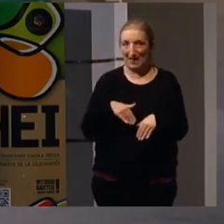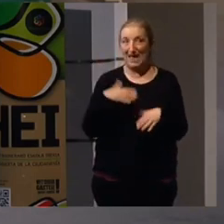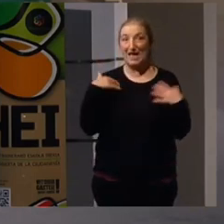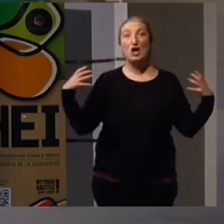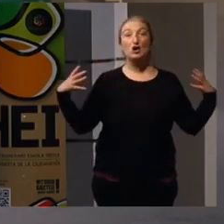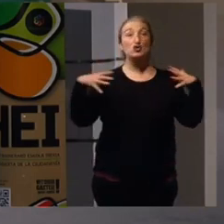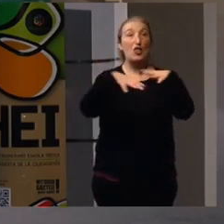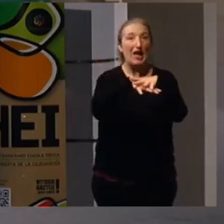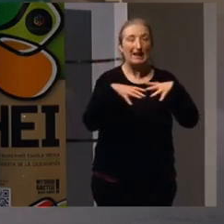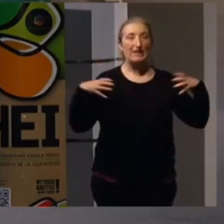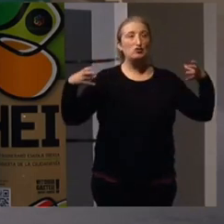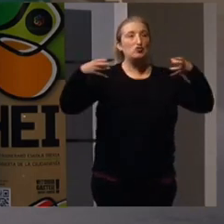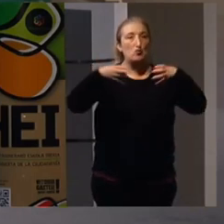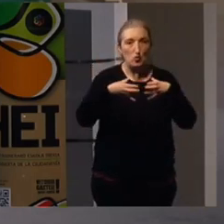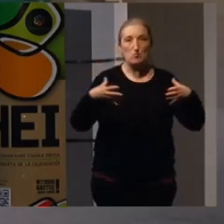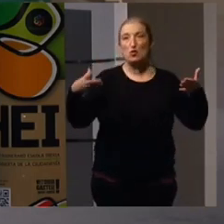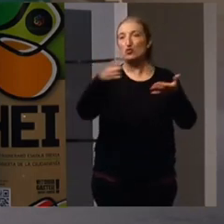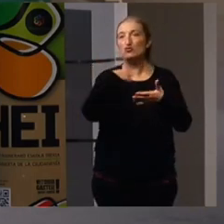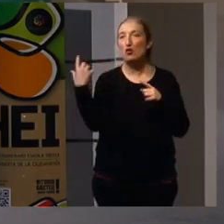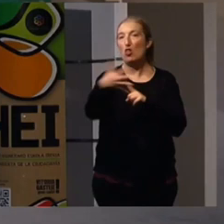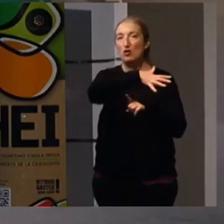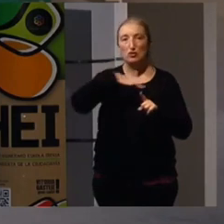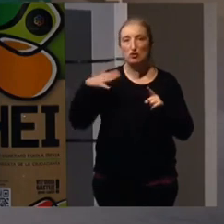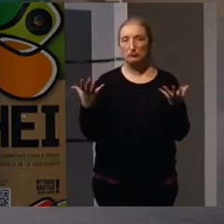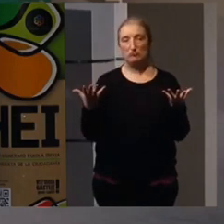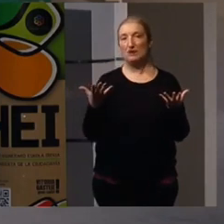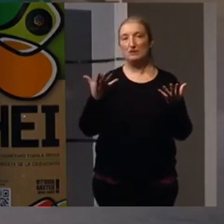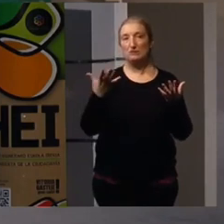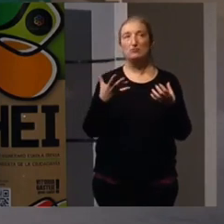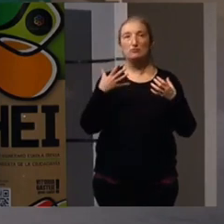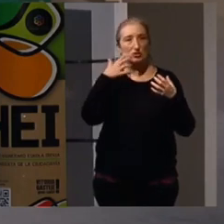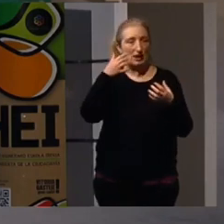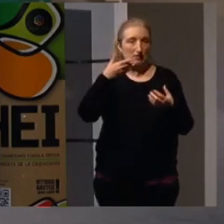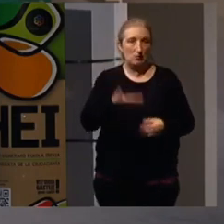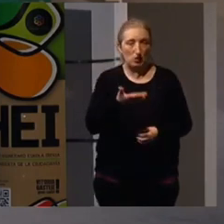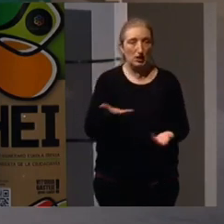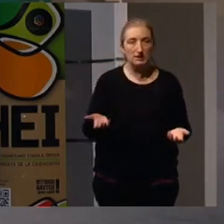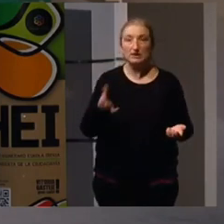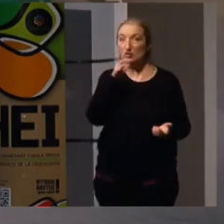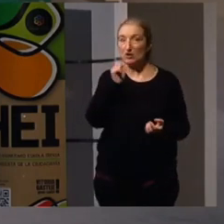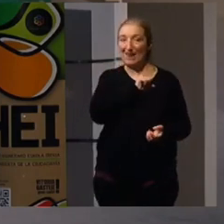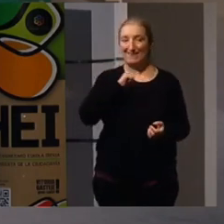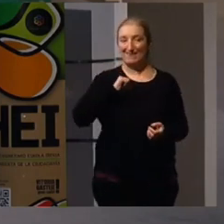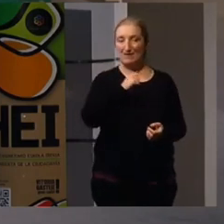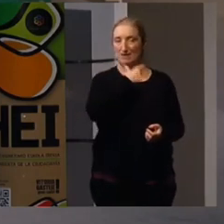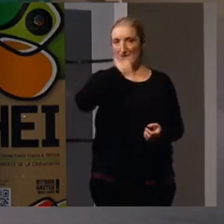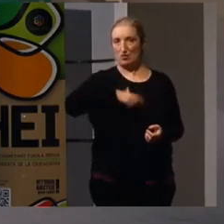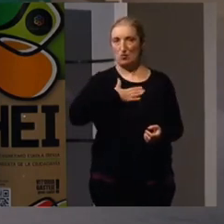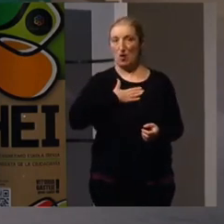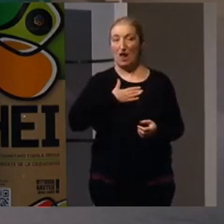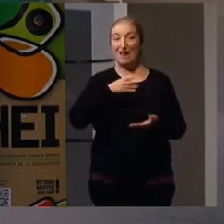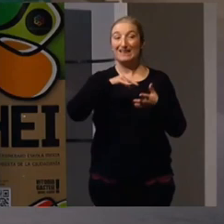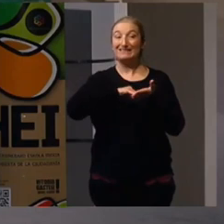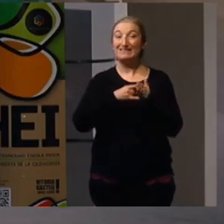sujeto con toda su red y con todo su entorno y con todo su contexto. Entonces, esta dimensión ultraindividualista tiene que ver con que el sistema